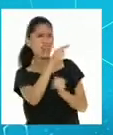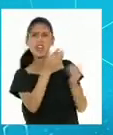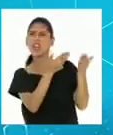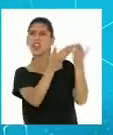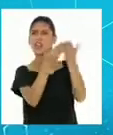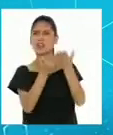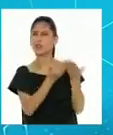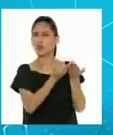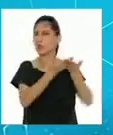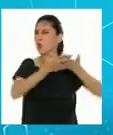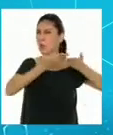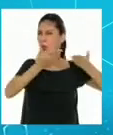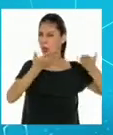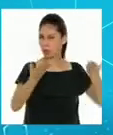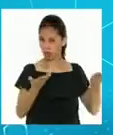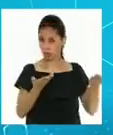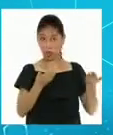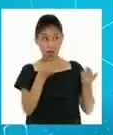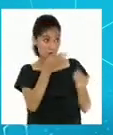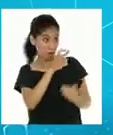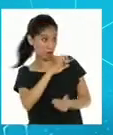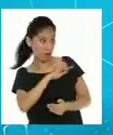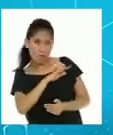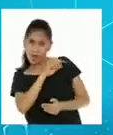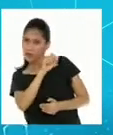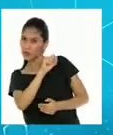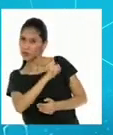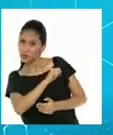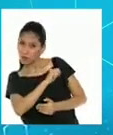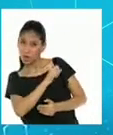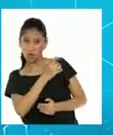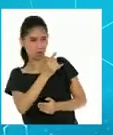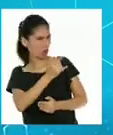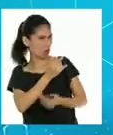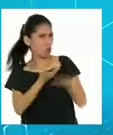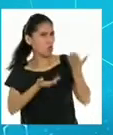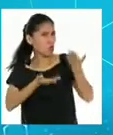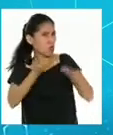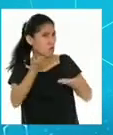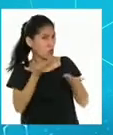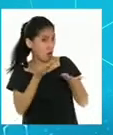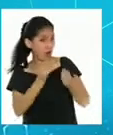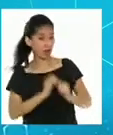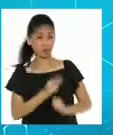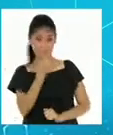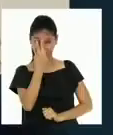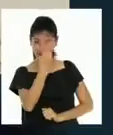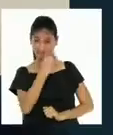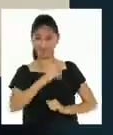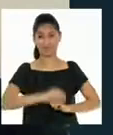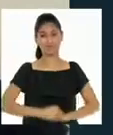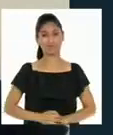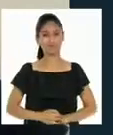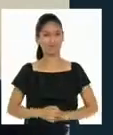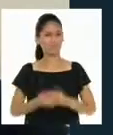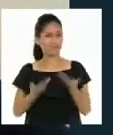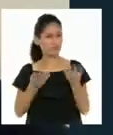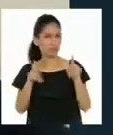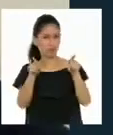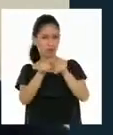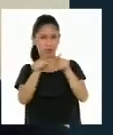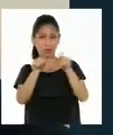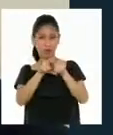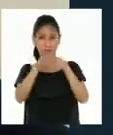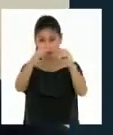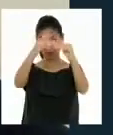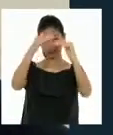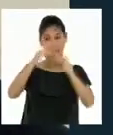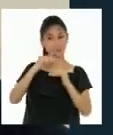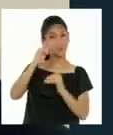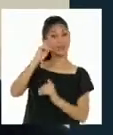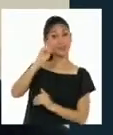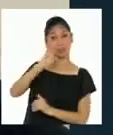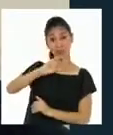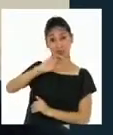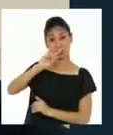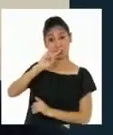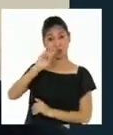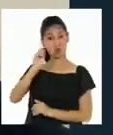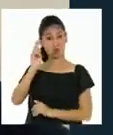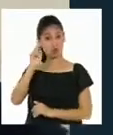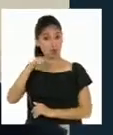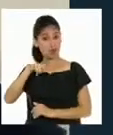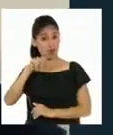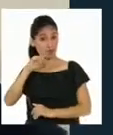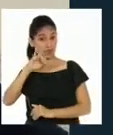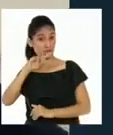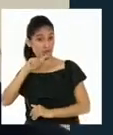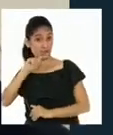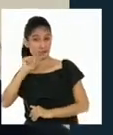En esta variable podemos ver el orden, inicial, primaria y secundaria. Las variables cuantitativas son el resultado de una medición o